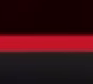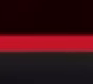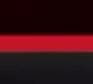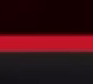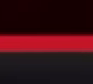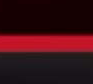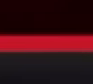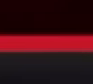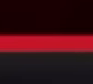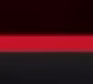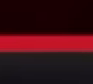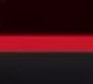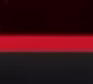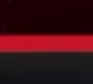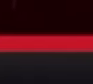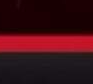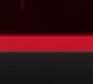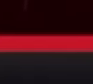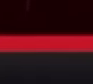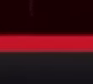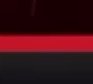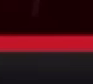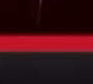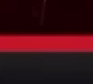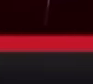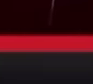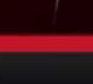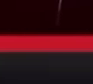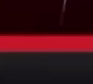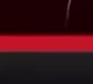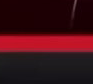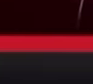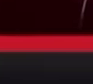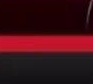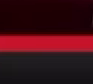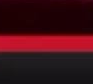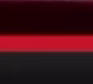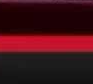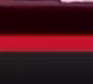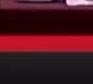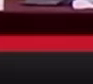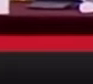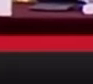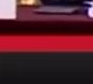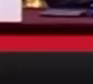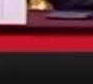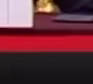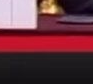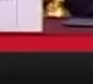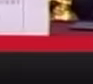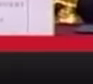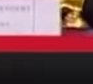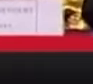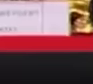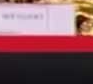el componente orientador, que es un tránsito multimodal. Por un lado está el tren eléctrico, que no depende